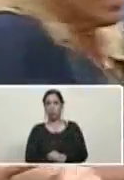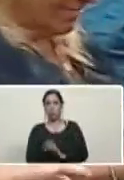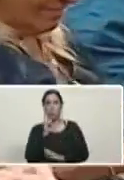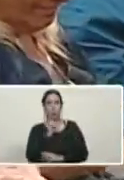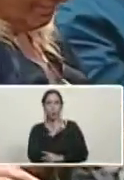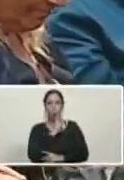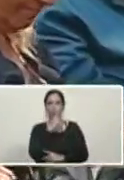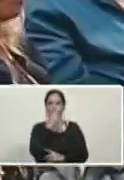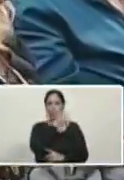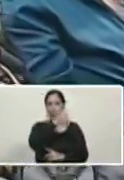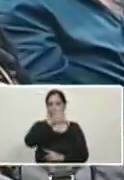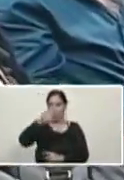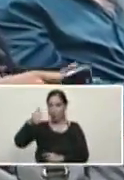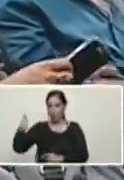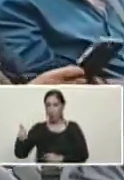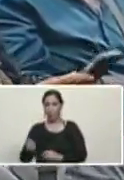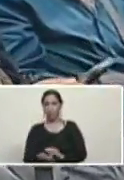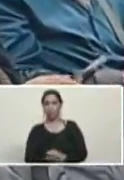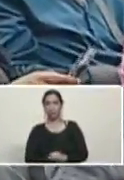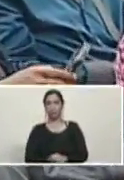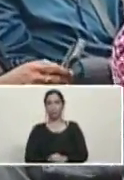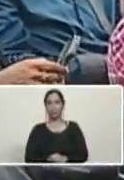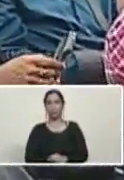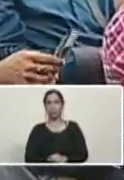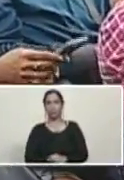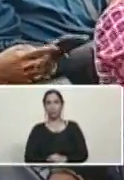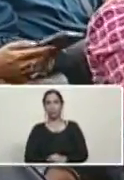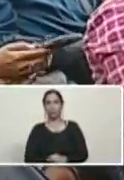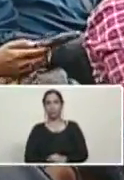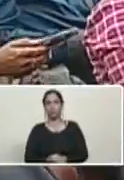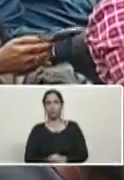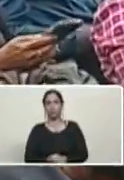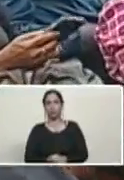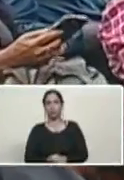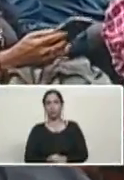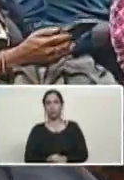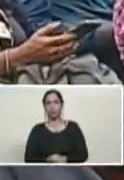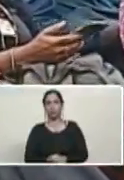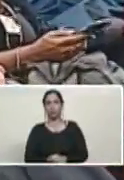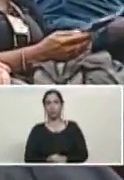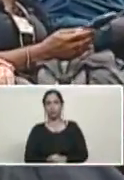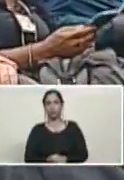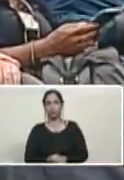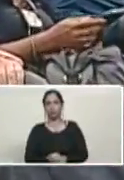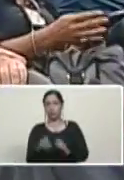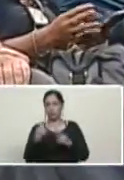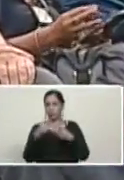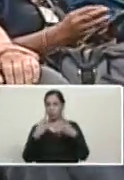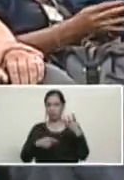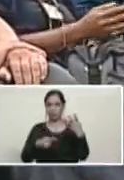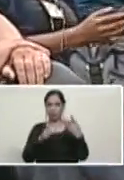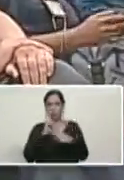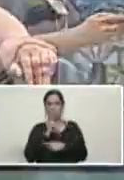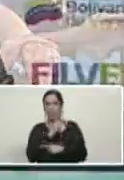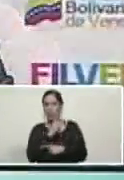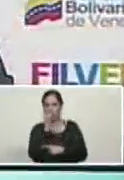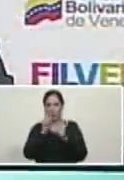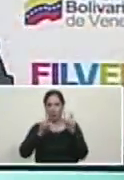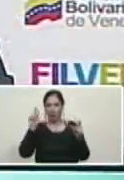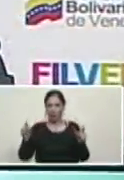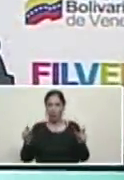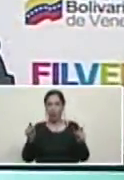Montero, Eric Lombardo, Aranzazu Tirado, Hernaldo Calvo,